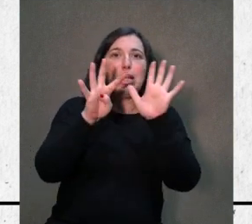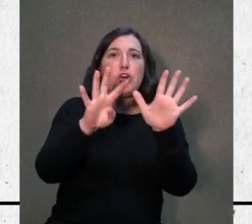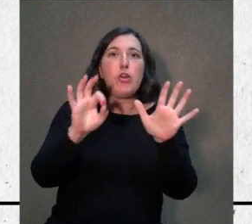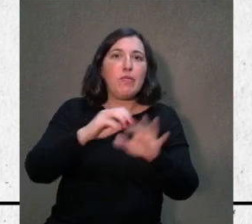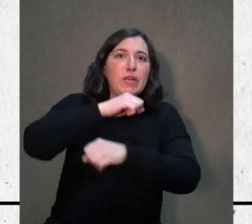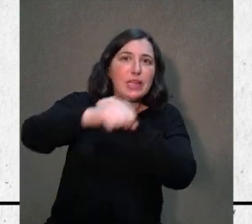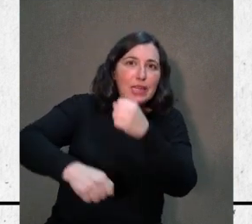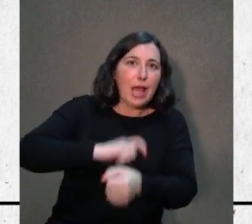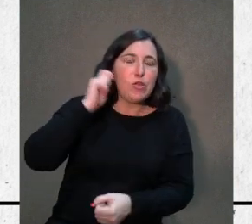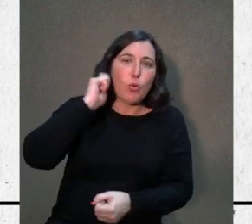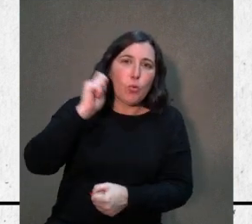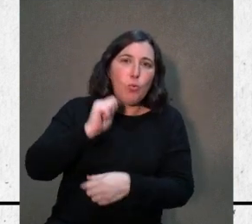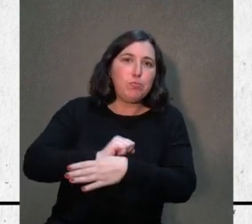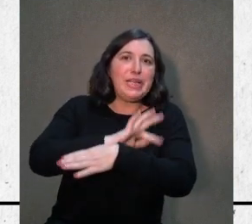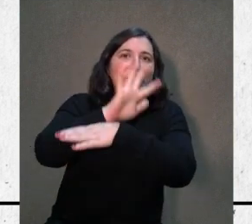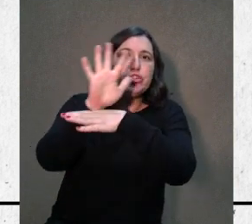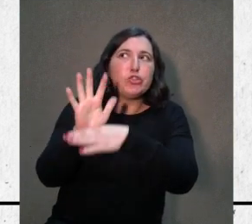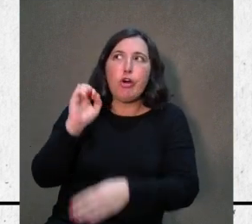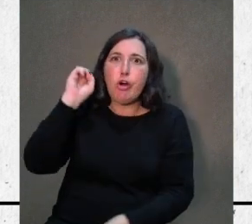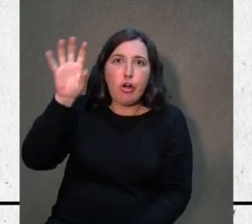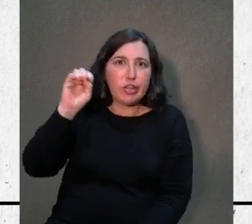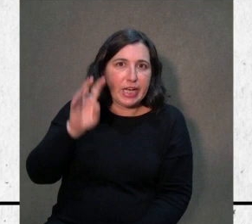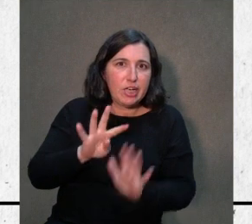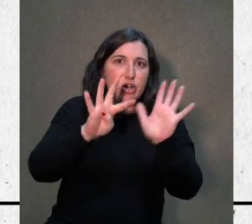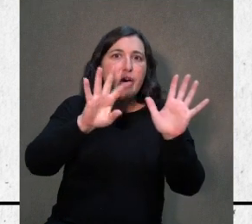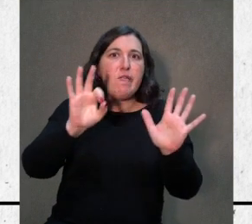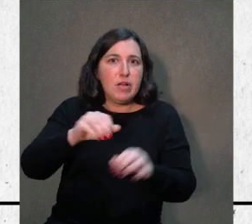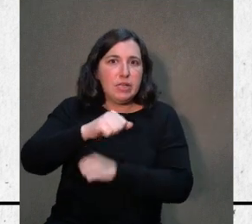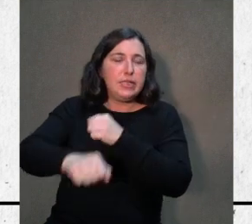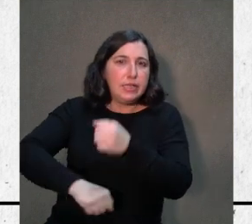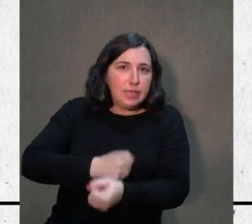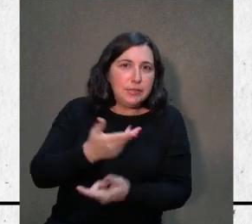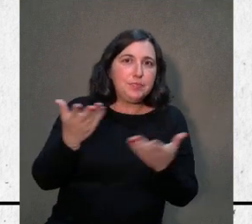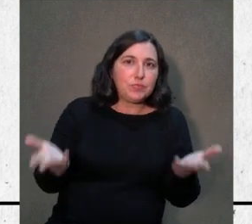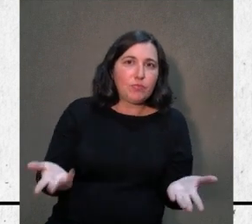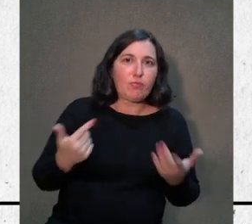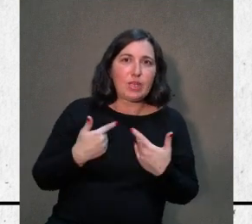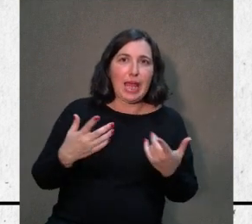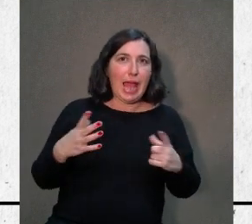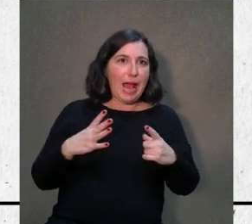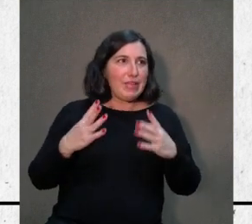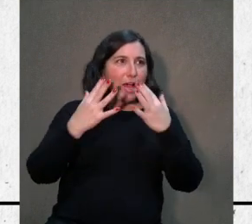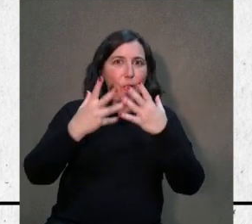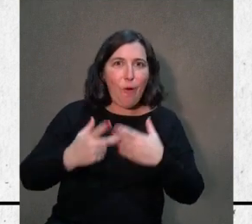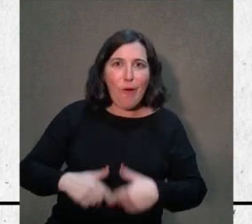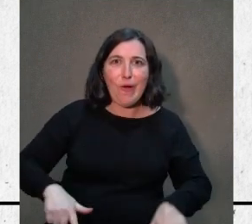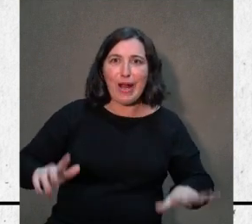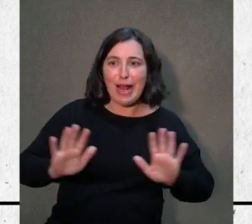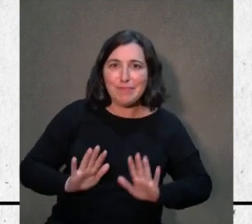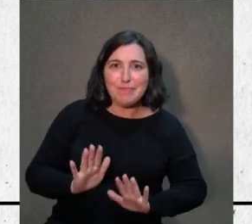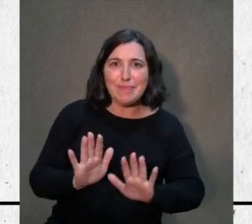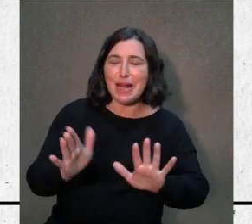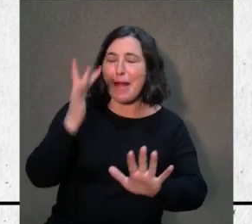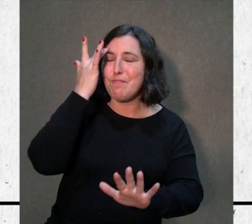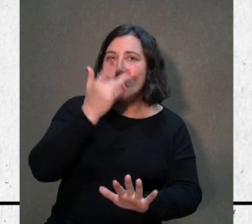pero son los 90 años de la Orquesta Sinfónica del Sodre. Es una cifra importante, ¿verdad? Y teníamos un programa hermoso